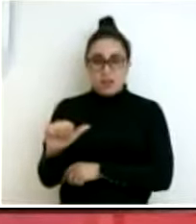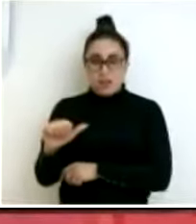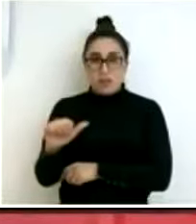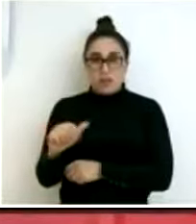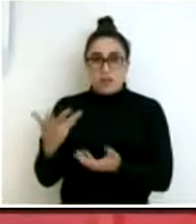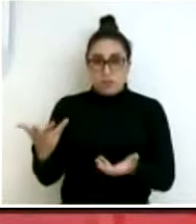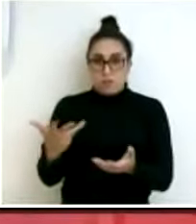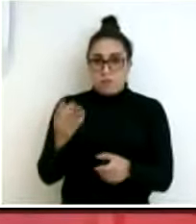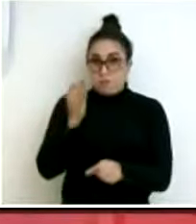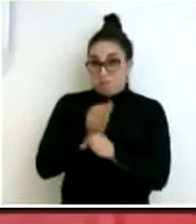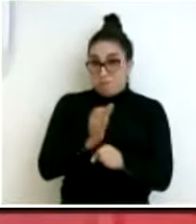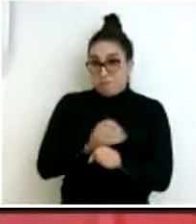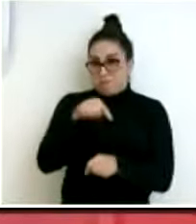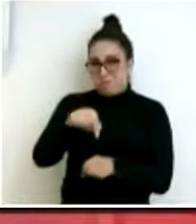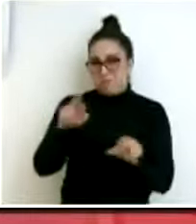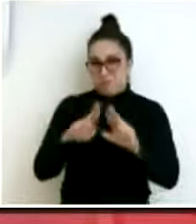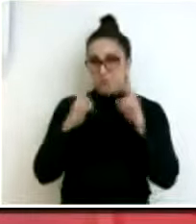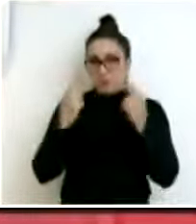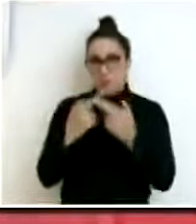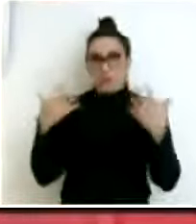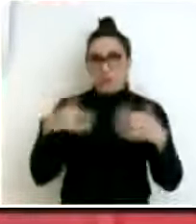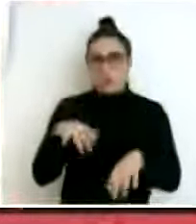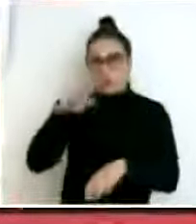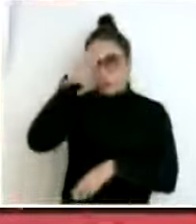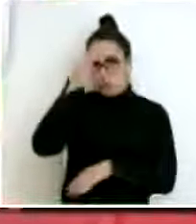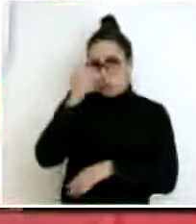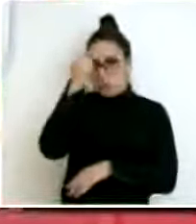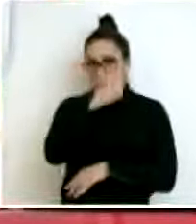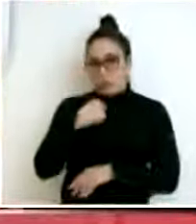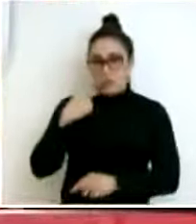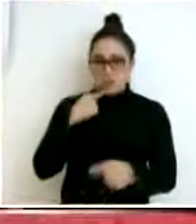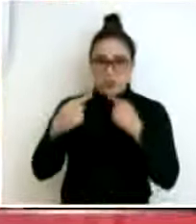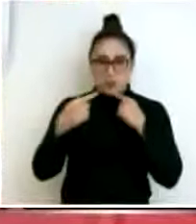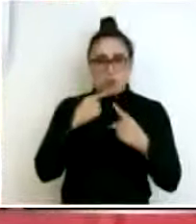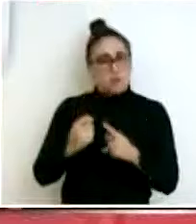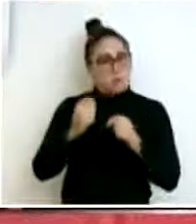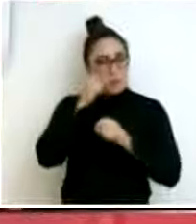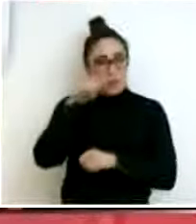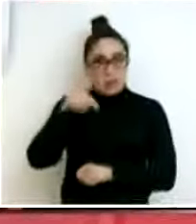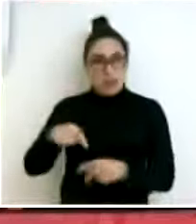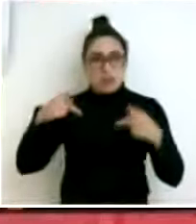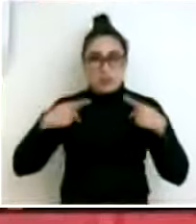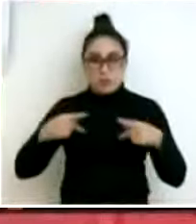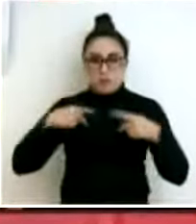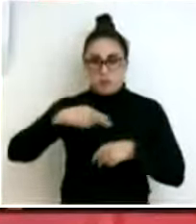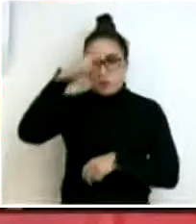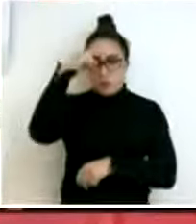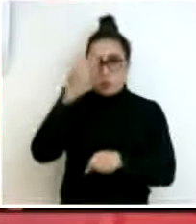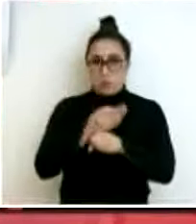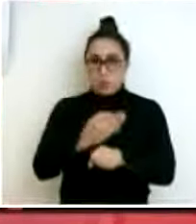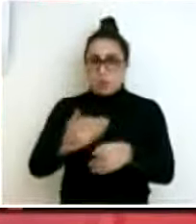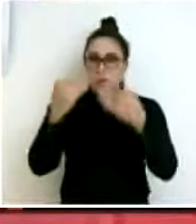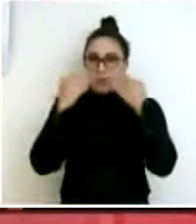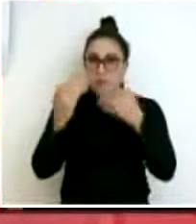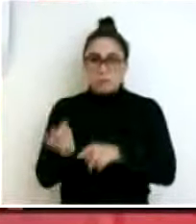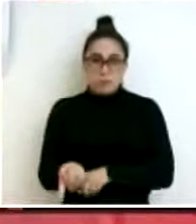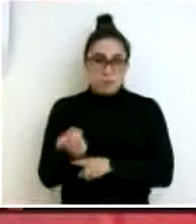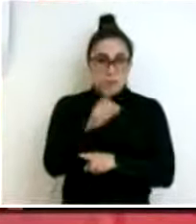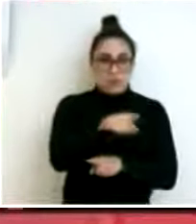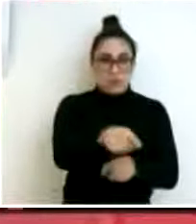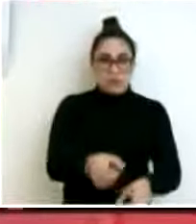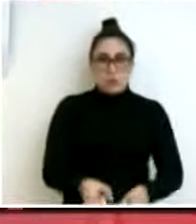histórica jornada, las y los mexicanos, la historia habrá de